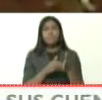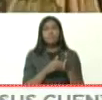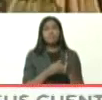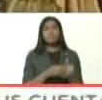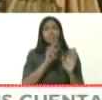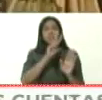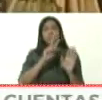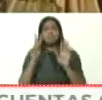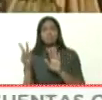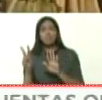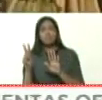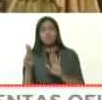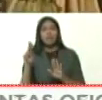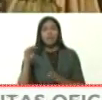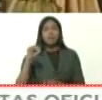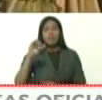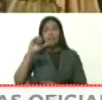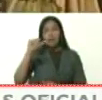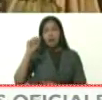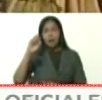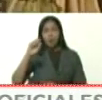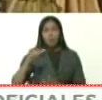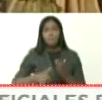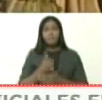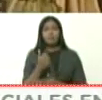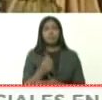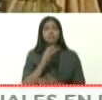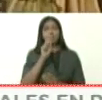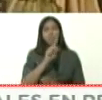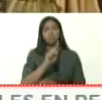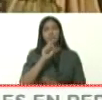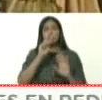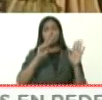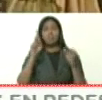3.077. Nicaragua, más de 171.000.